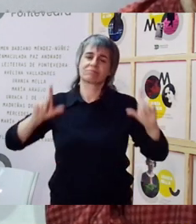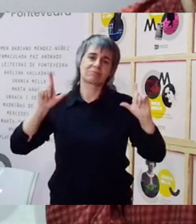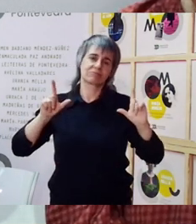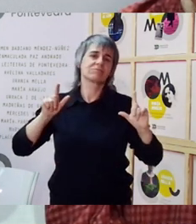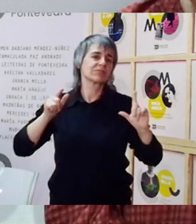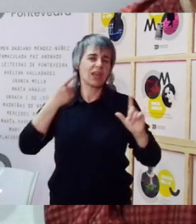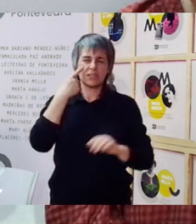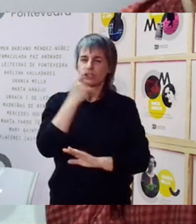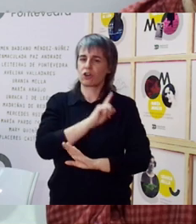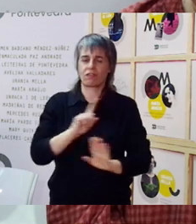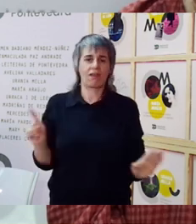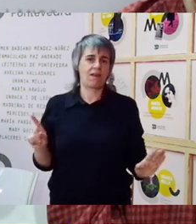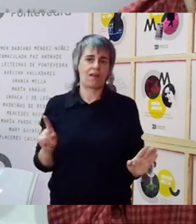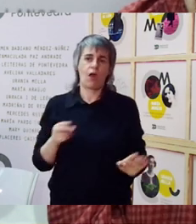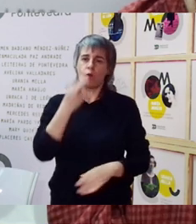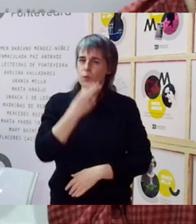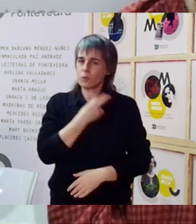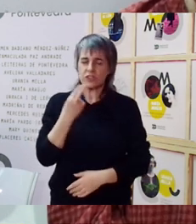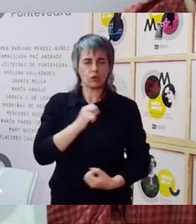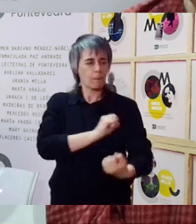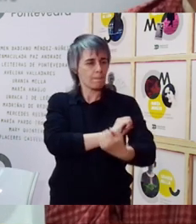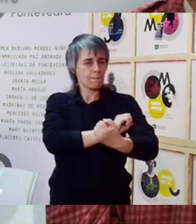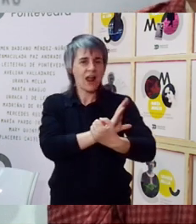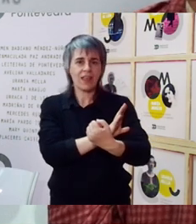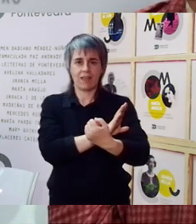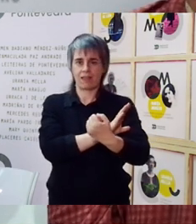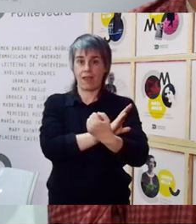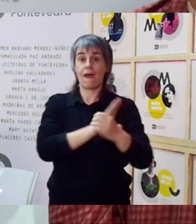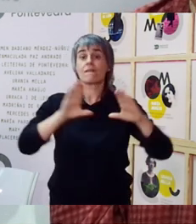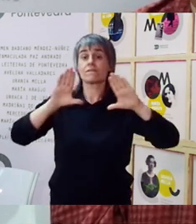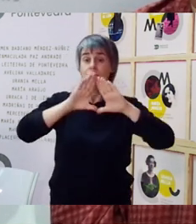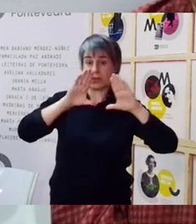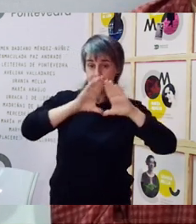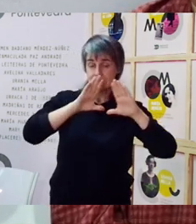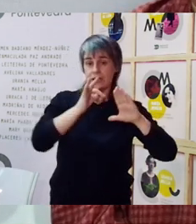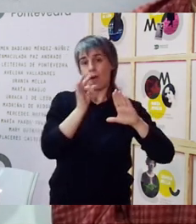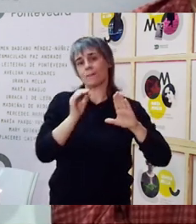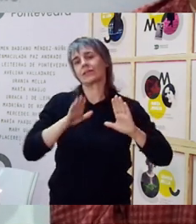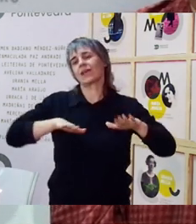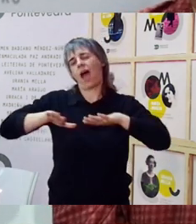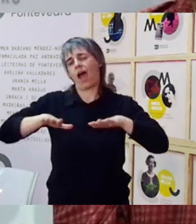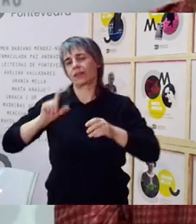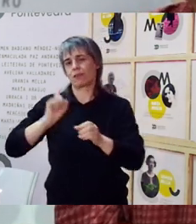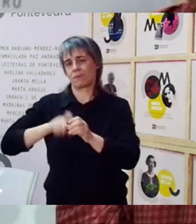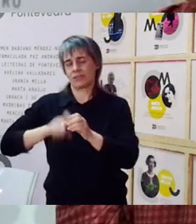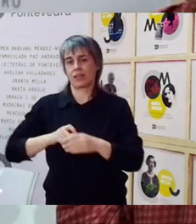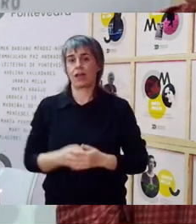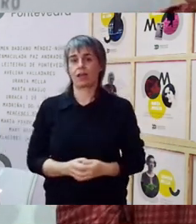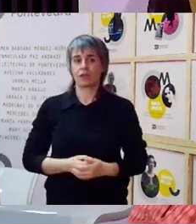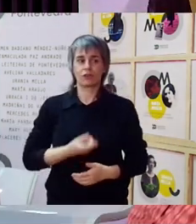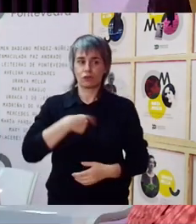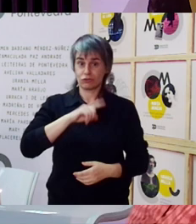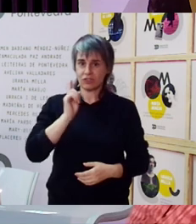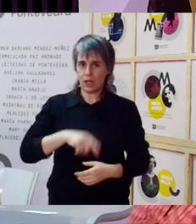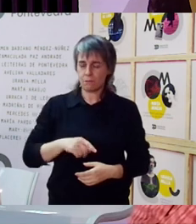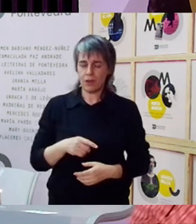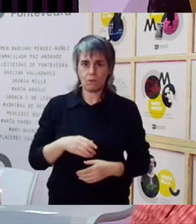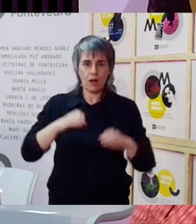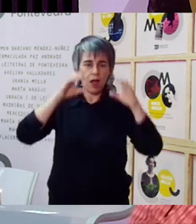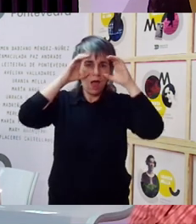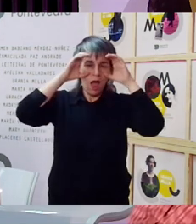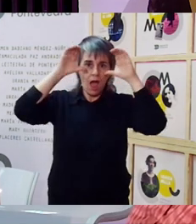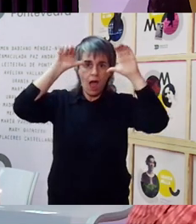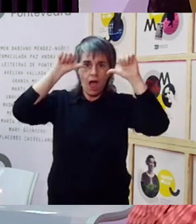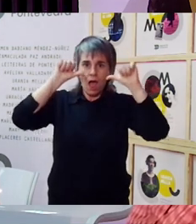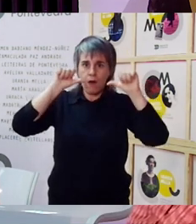comprometida e valente, heroína, activista e feminista. Os ollos grandes vanse nos poñer a nos, como se me puñeron